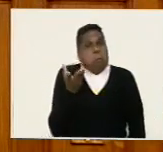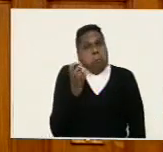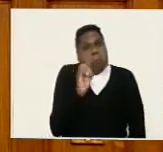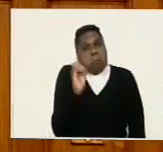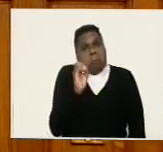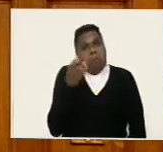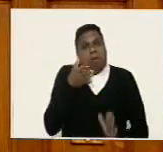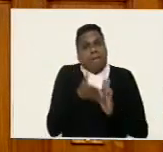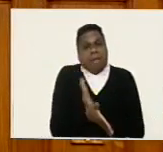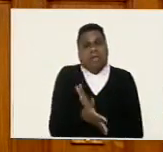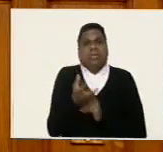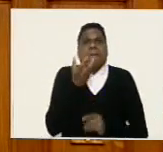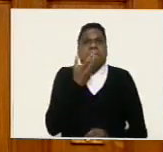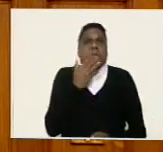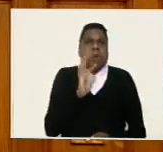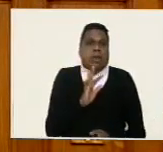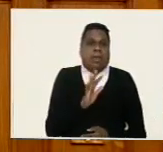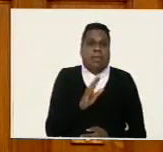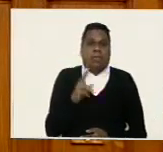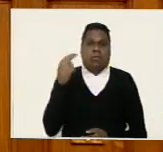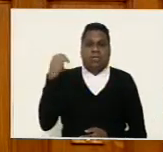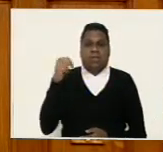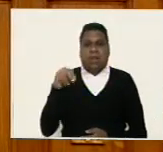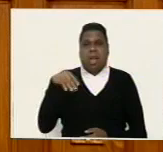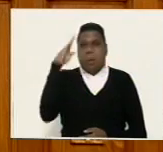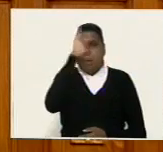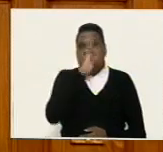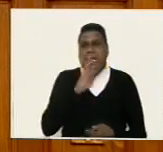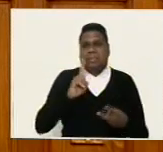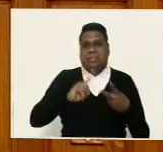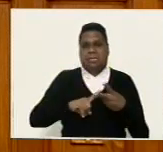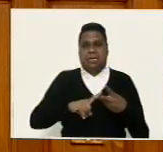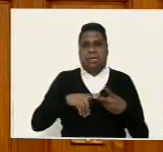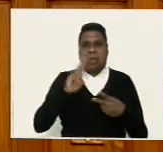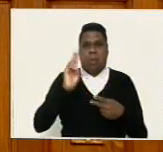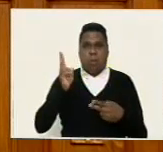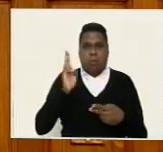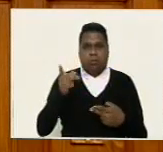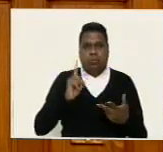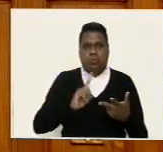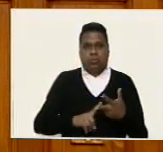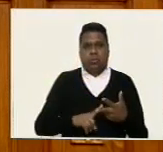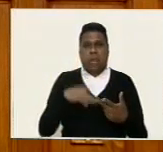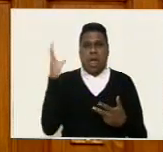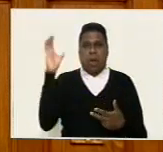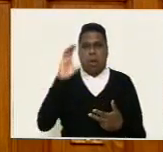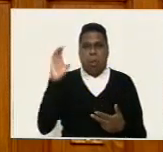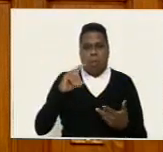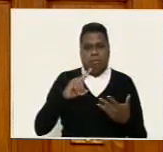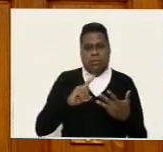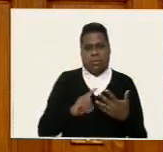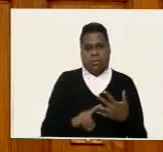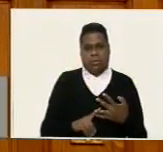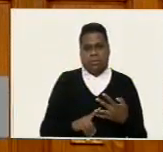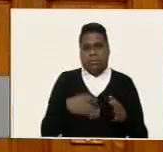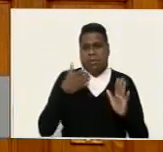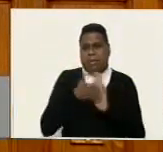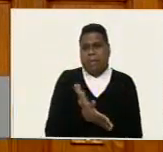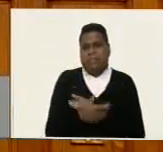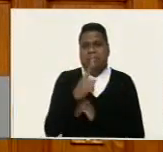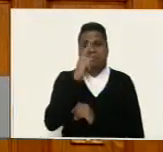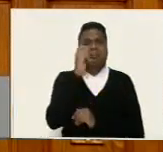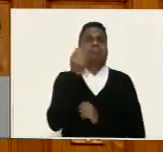como Nicaragua, Brasil, Honduras, Argentina, Colombia, también se hacen de la vista